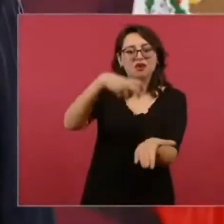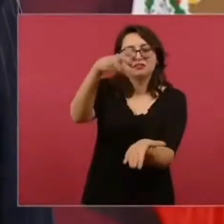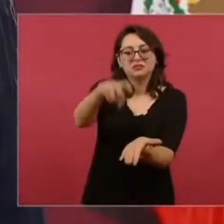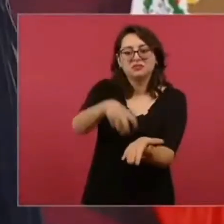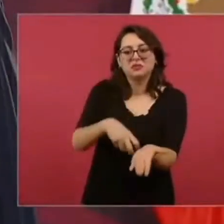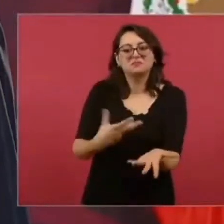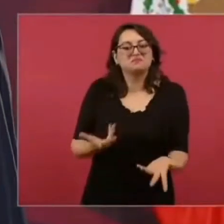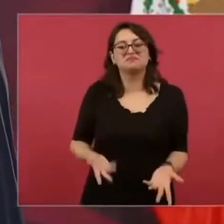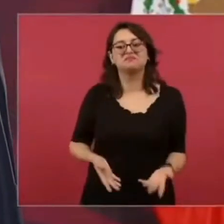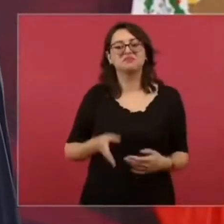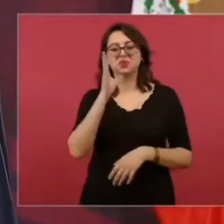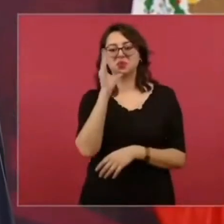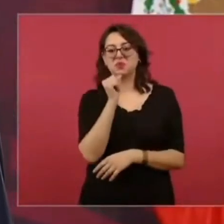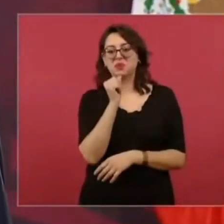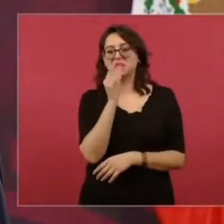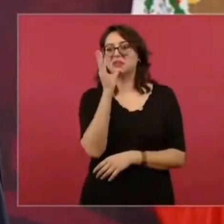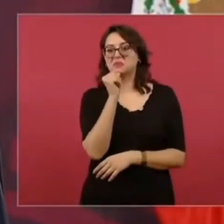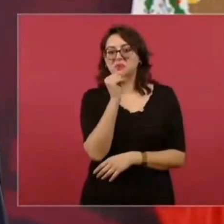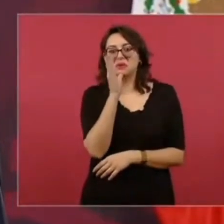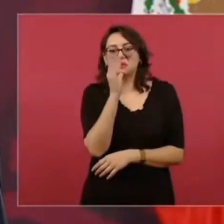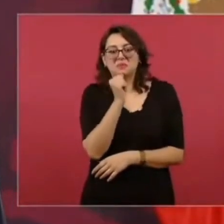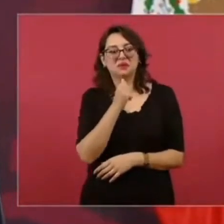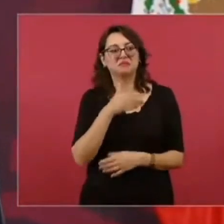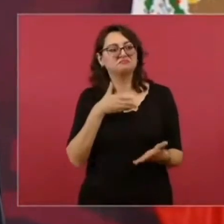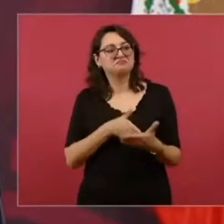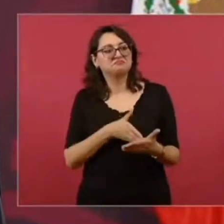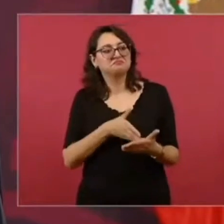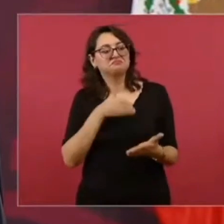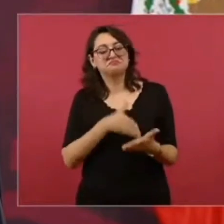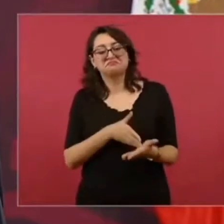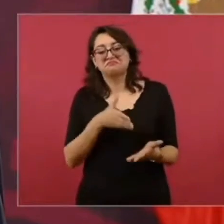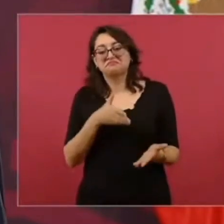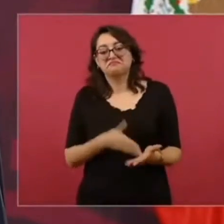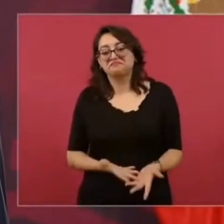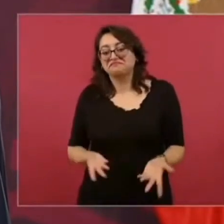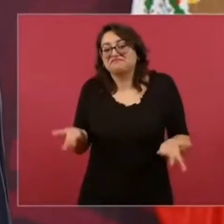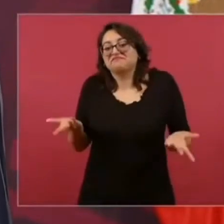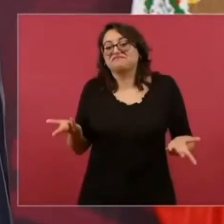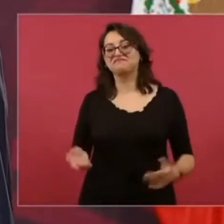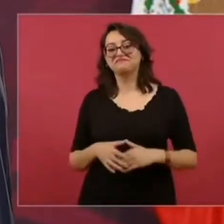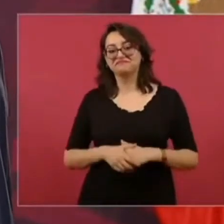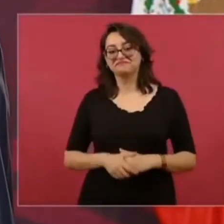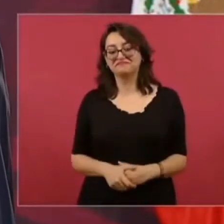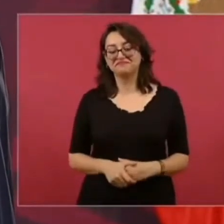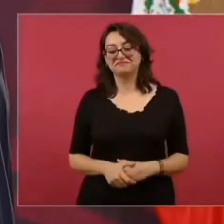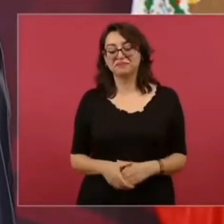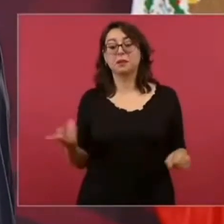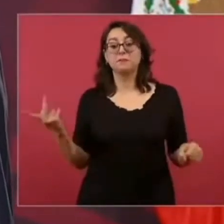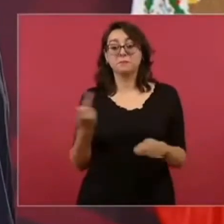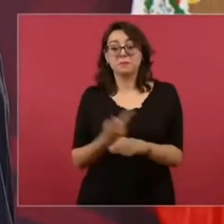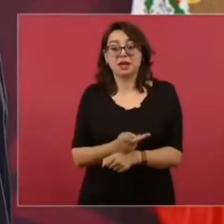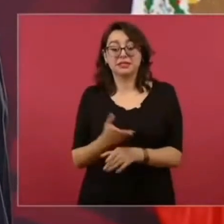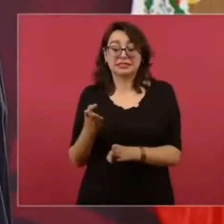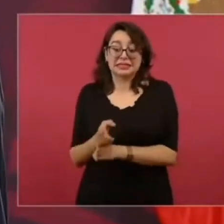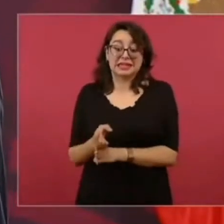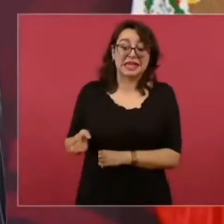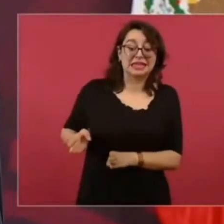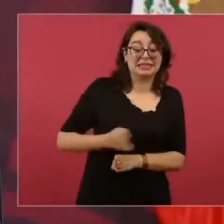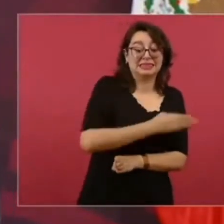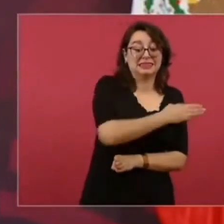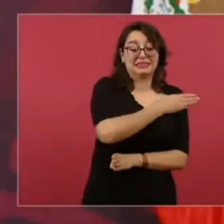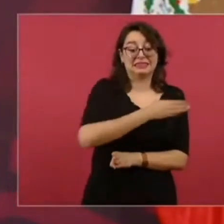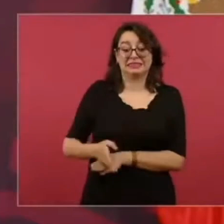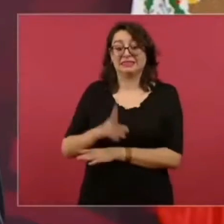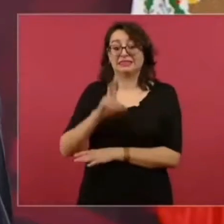porque durante más de 30 años se dedicaron a reformar la Constitución para favorecer